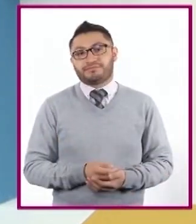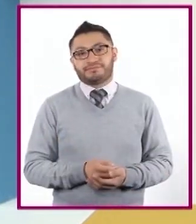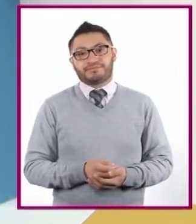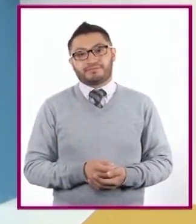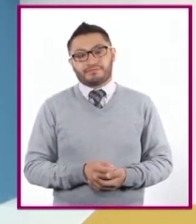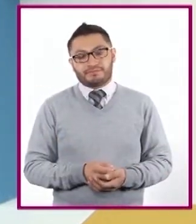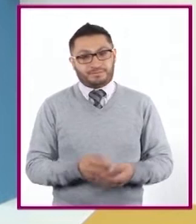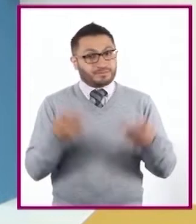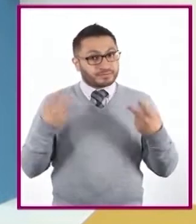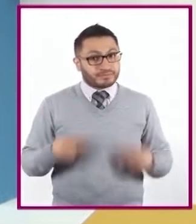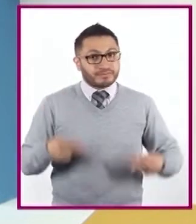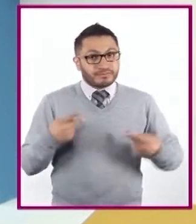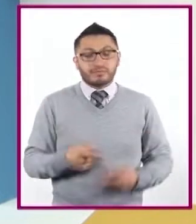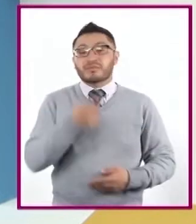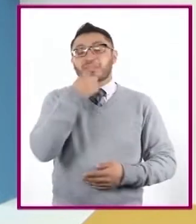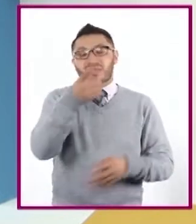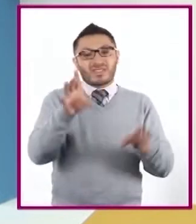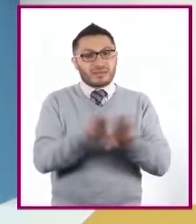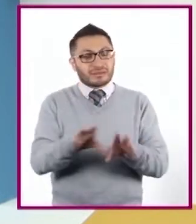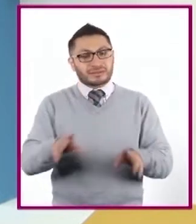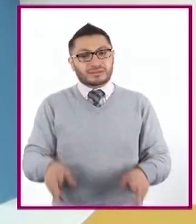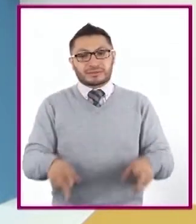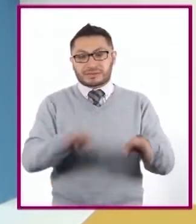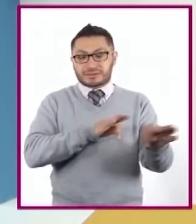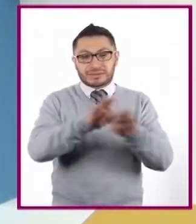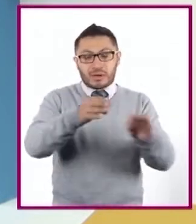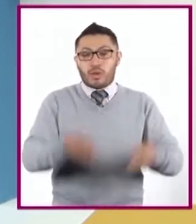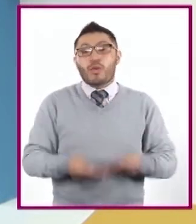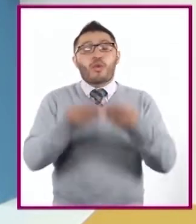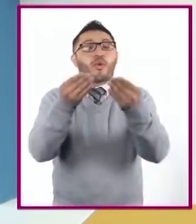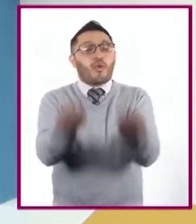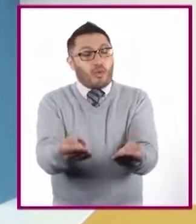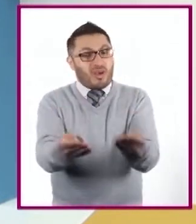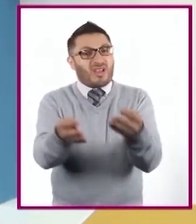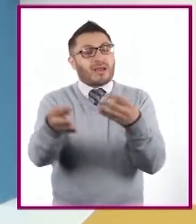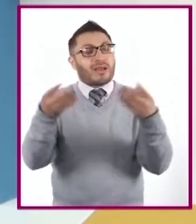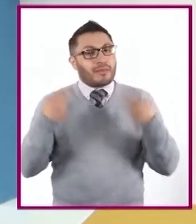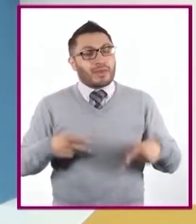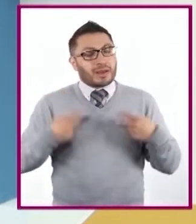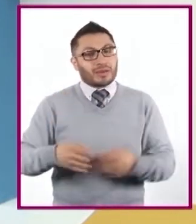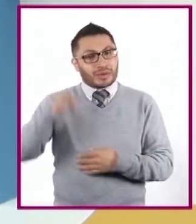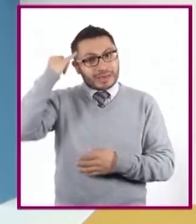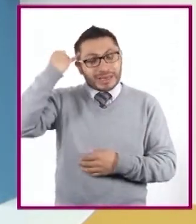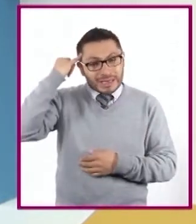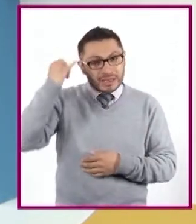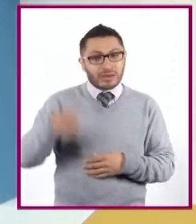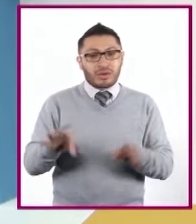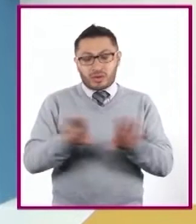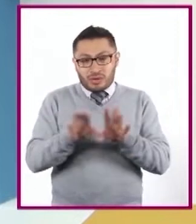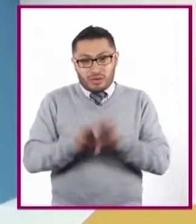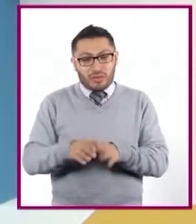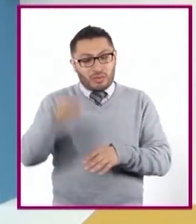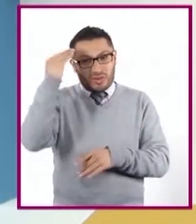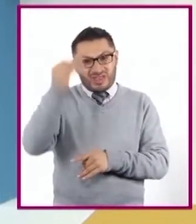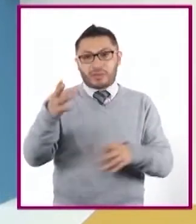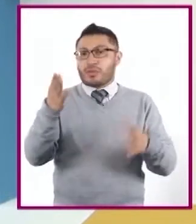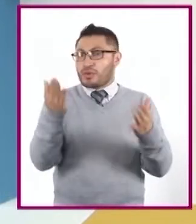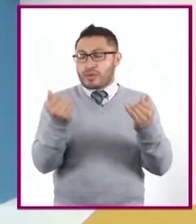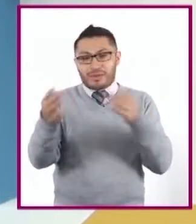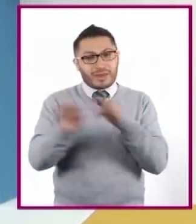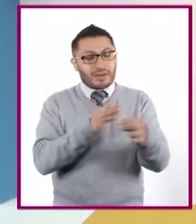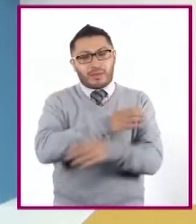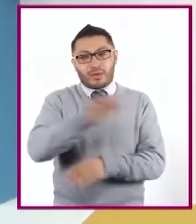quien afirmara que los obrajes ofrecían trabajo a la población rural que permanecía ociosa en los tiempos que no había tareas